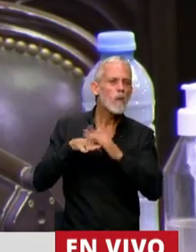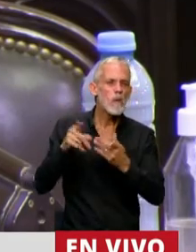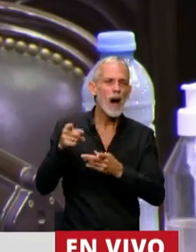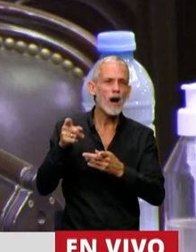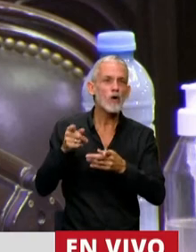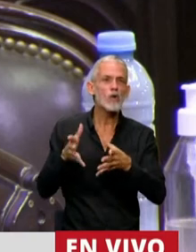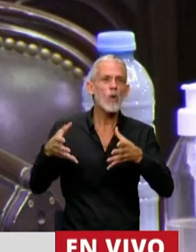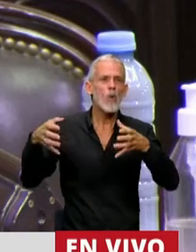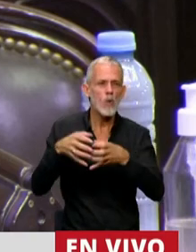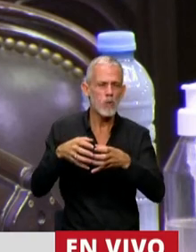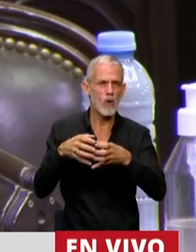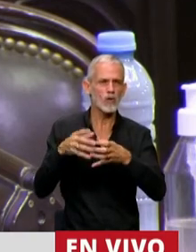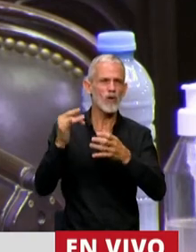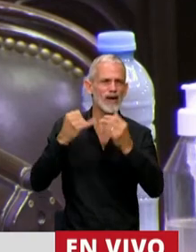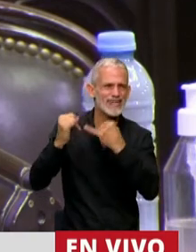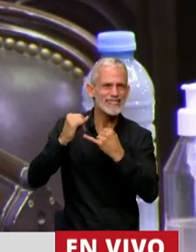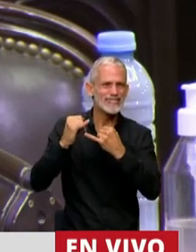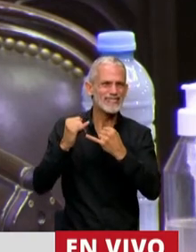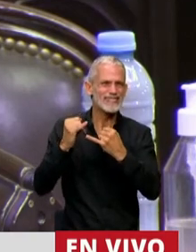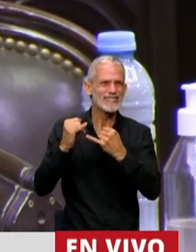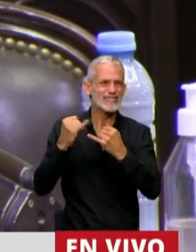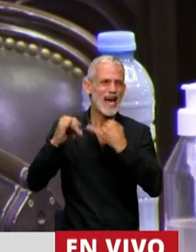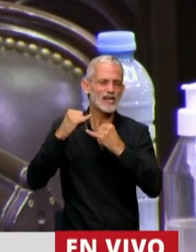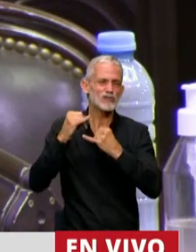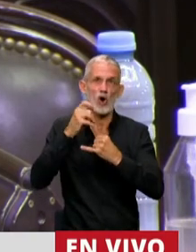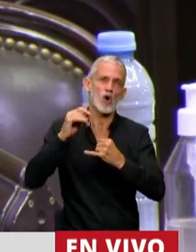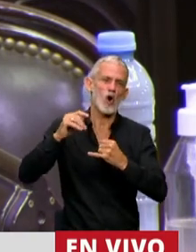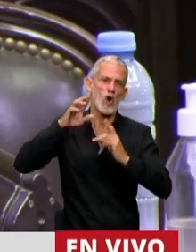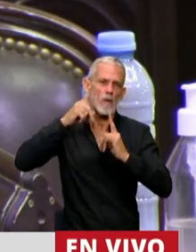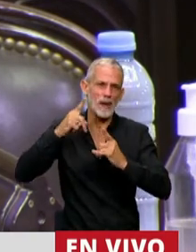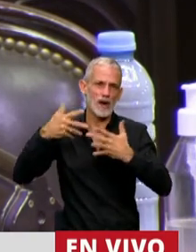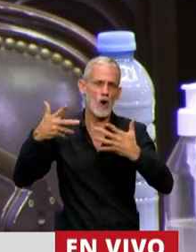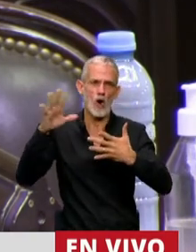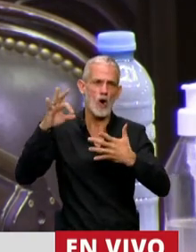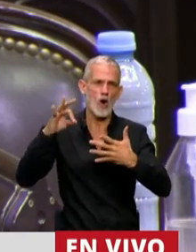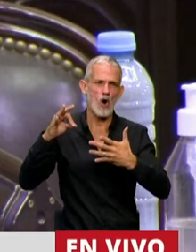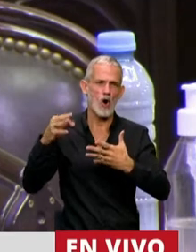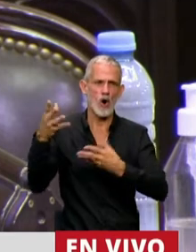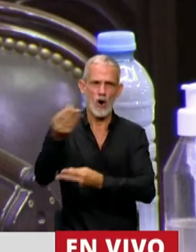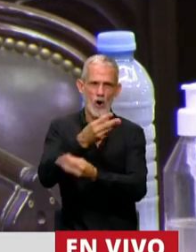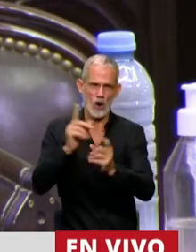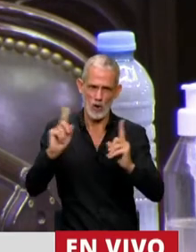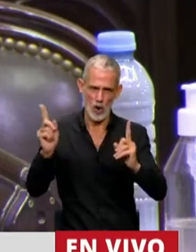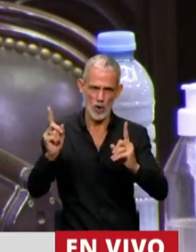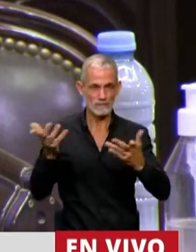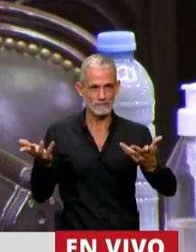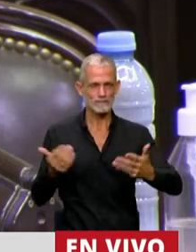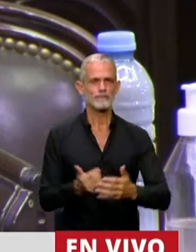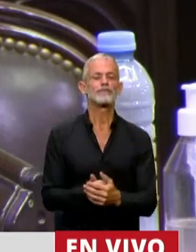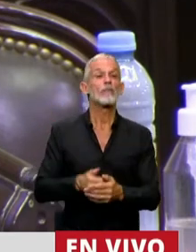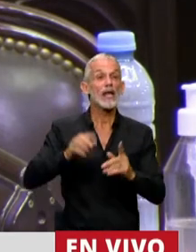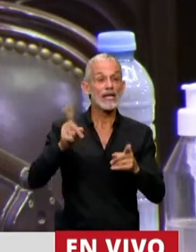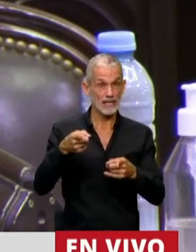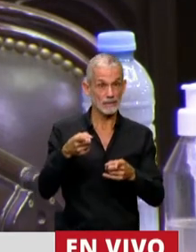como grupos de acción financiera como de alto riesgo o no cooperante. Y también